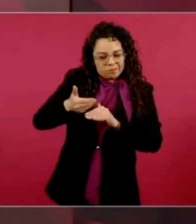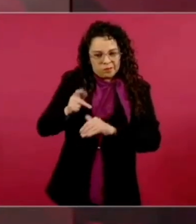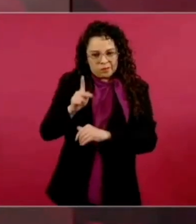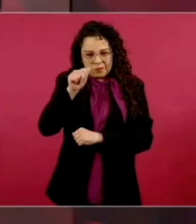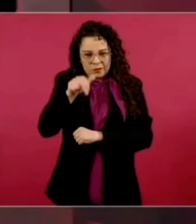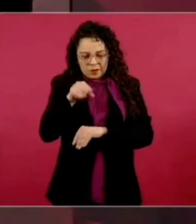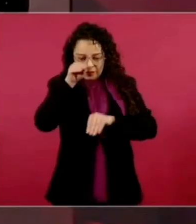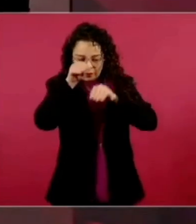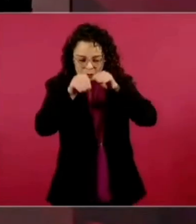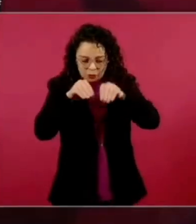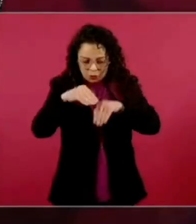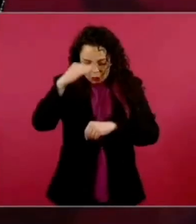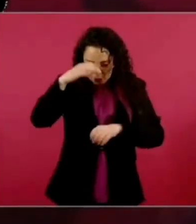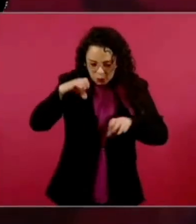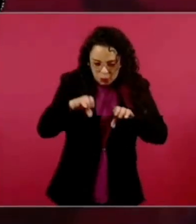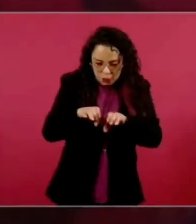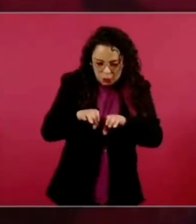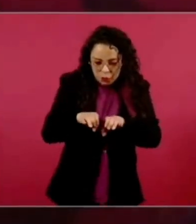paralelo